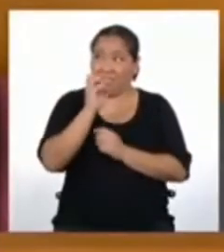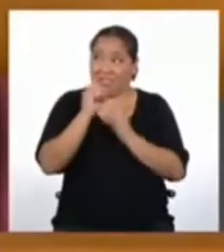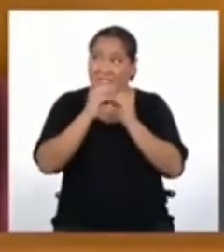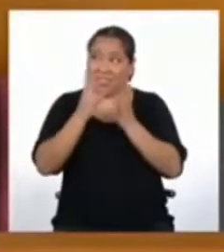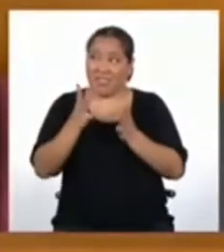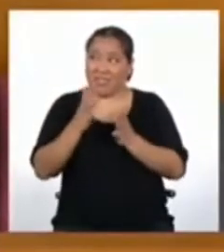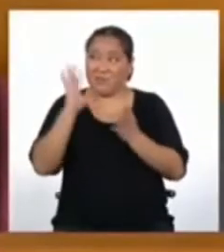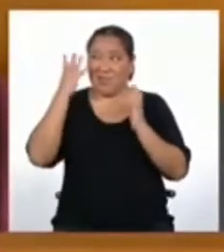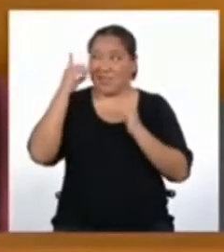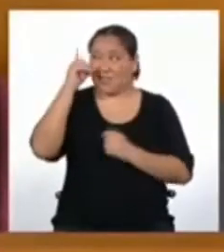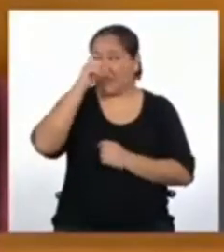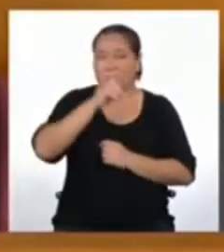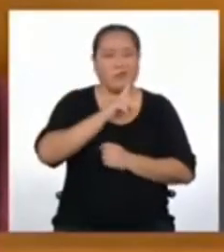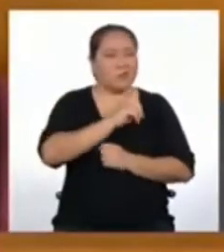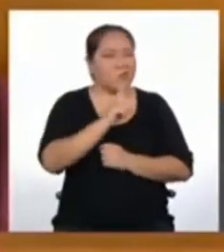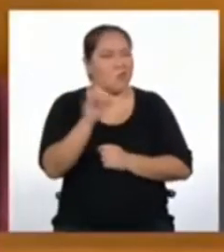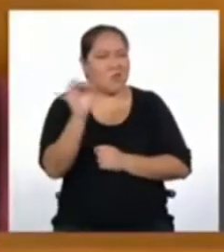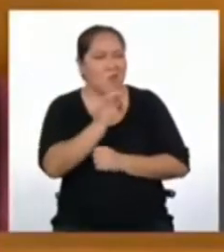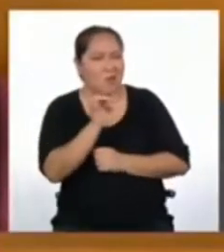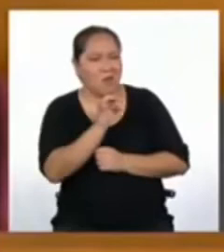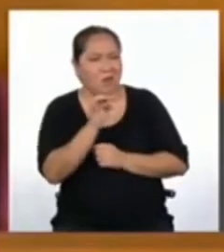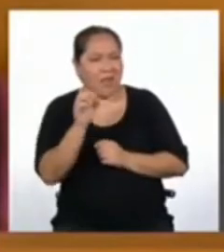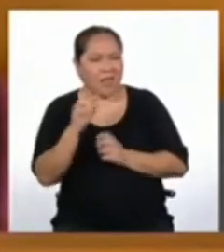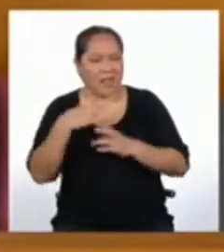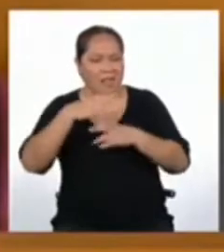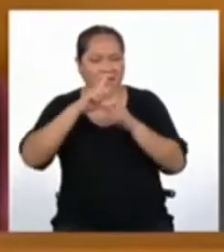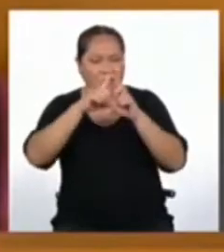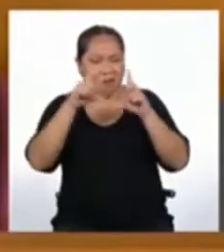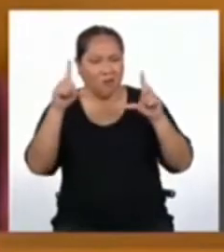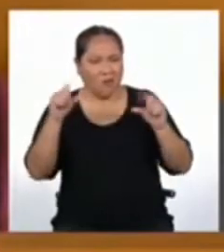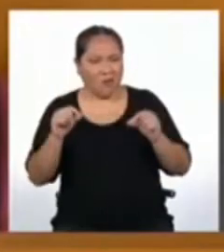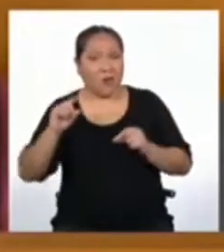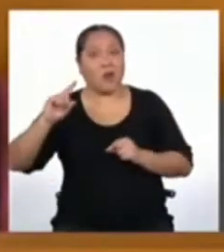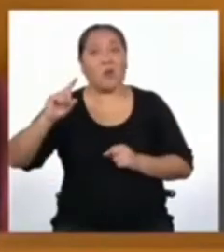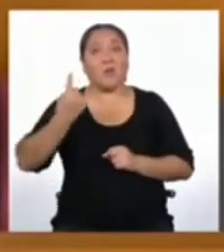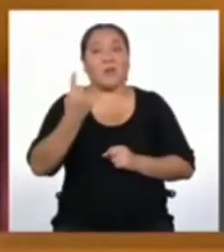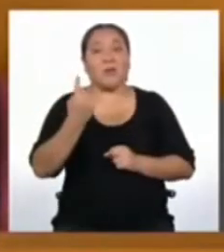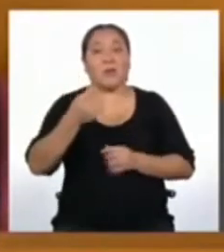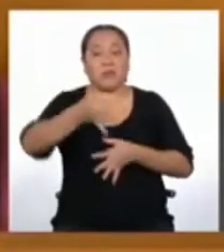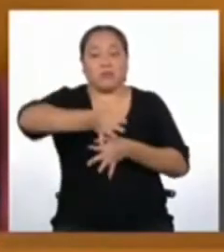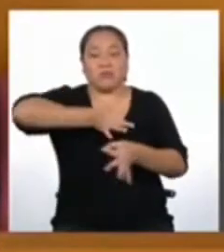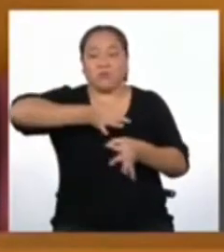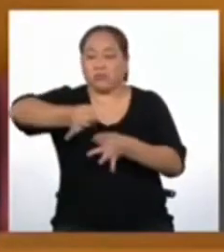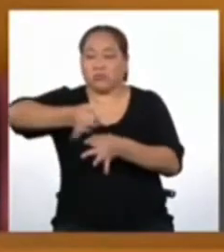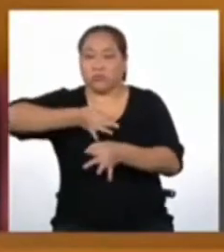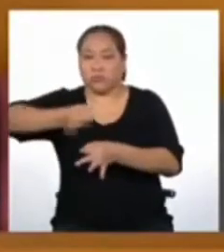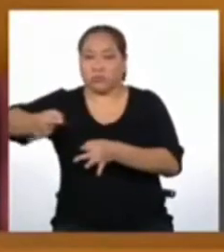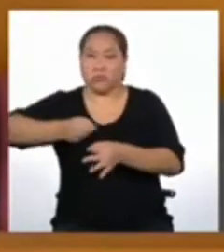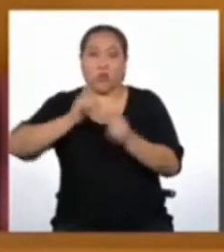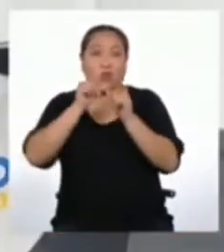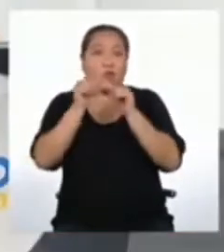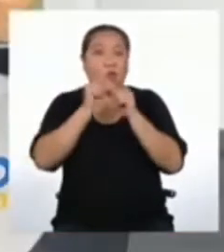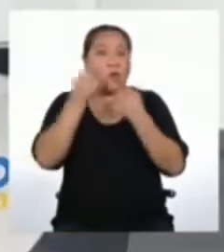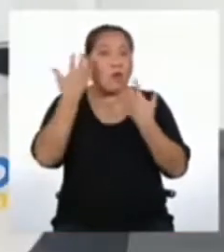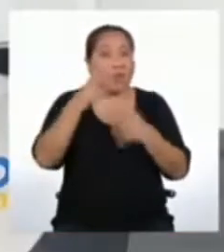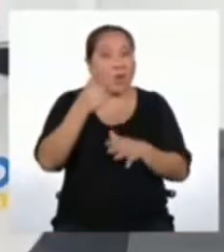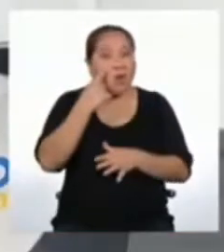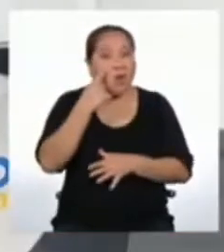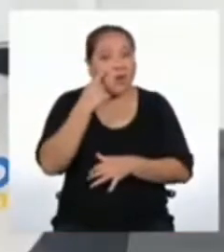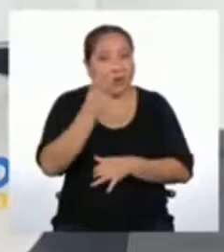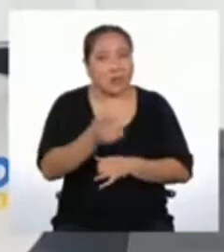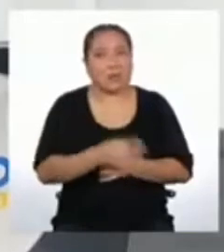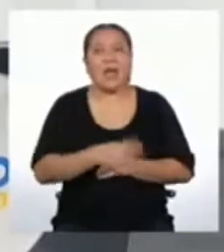es, Yanira. Usaremos la misma fórmula. Lo primero que haremos es reemplazar los términos que ya conocemos. A